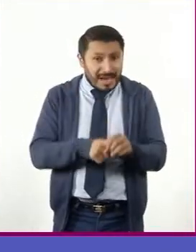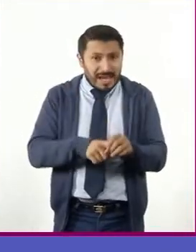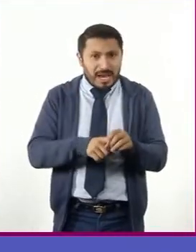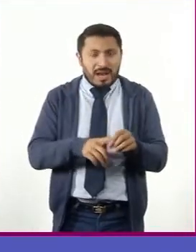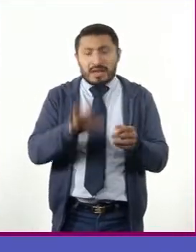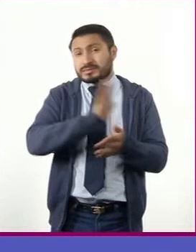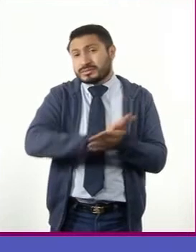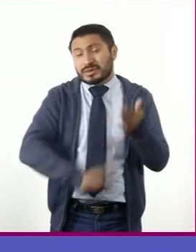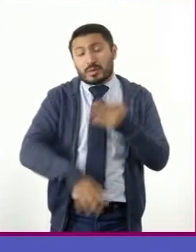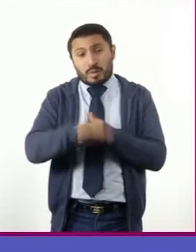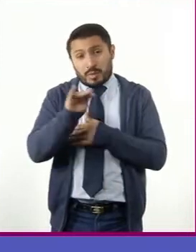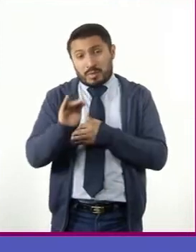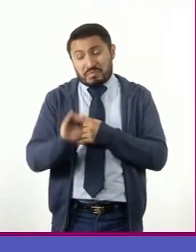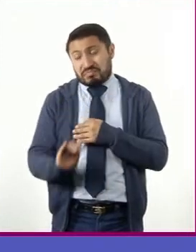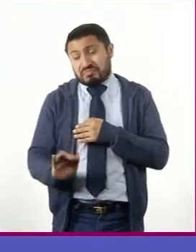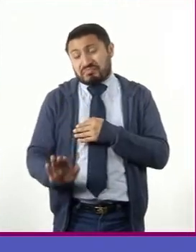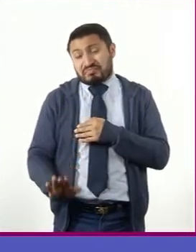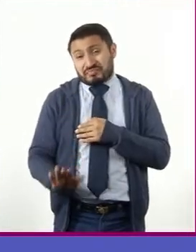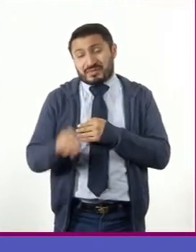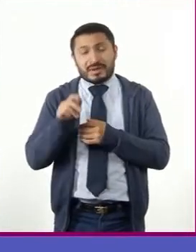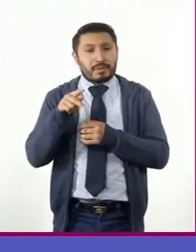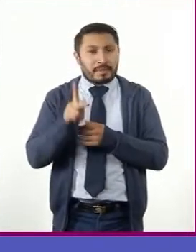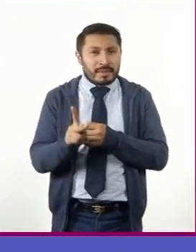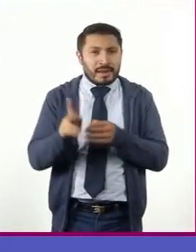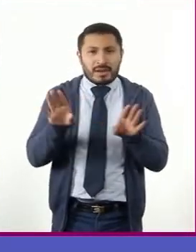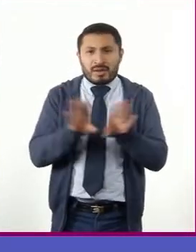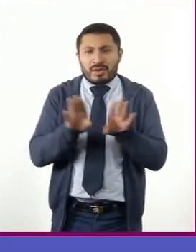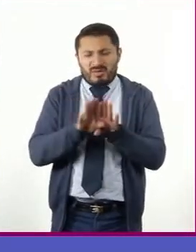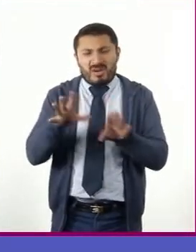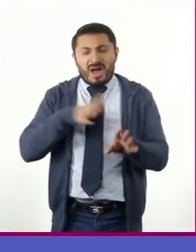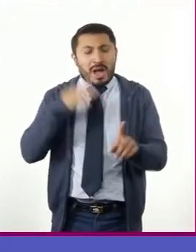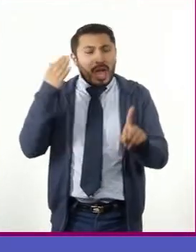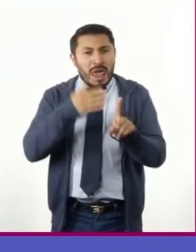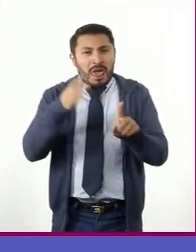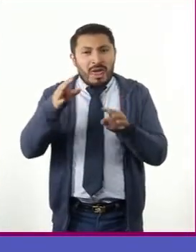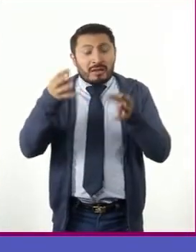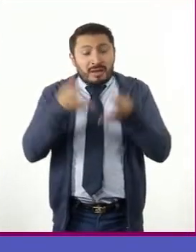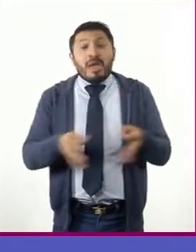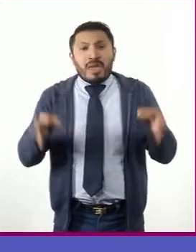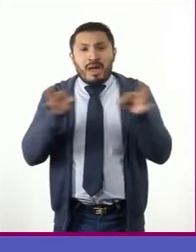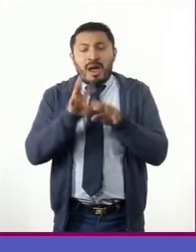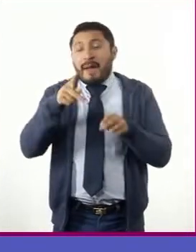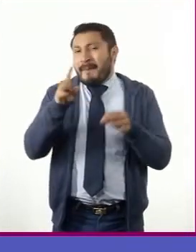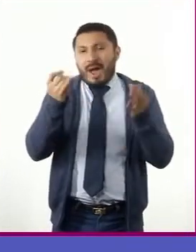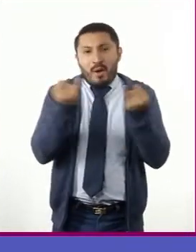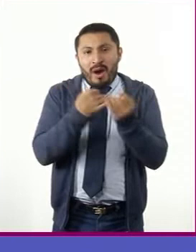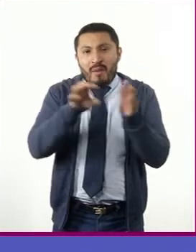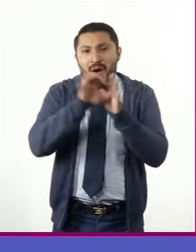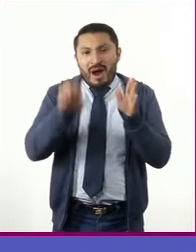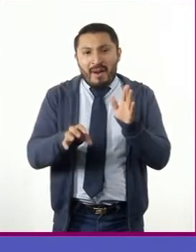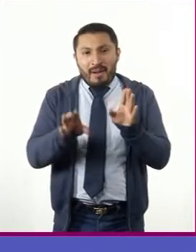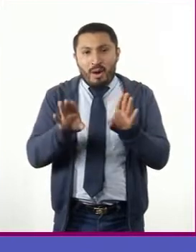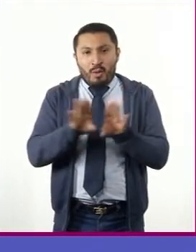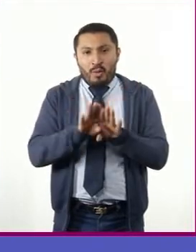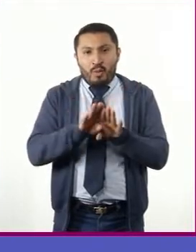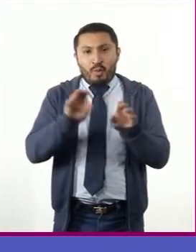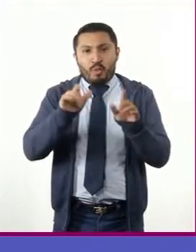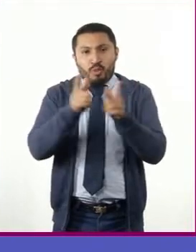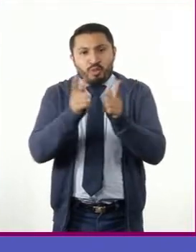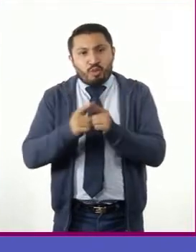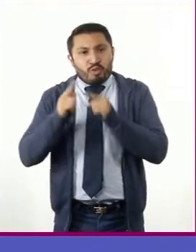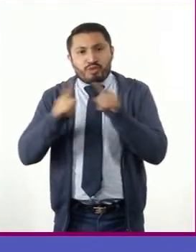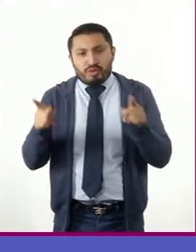baja nobleza, pero que tenían una función muy importante. Y, por ejemplo, también otro grupo